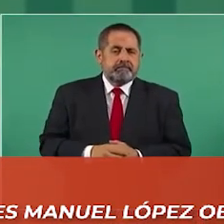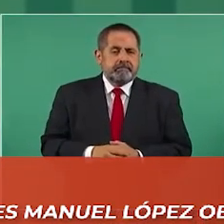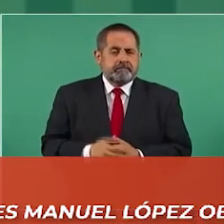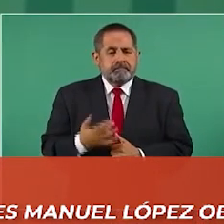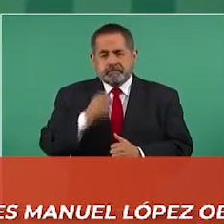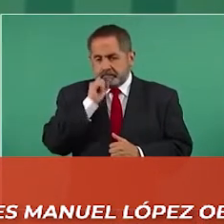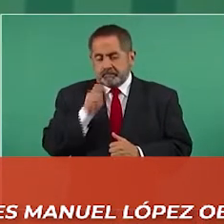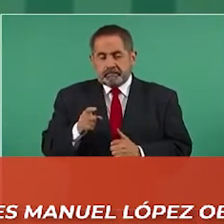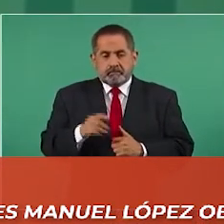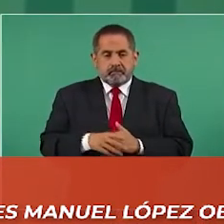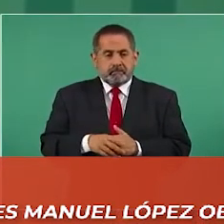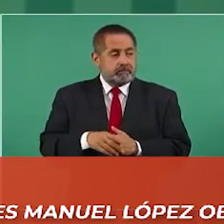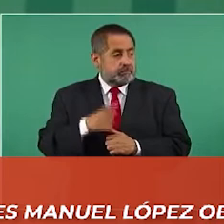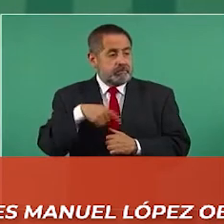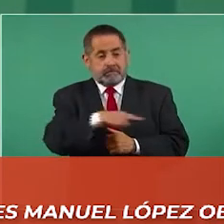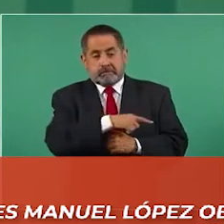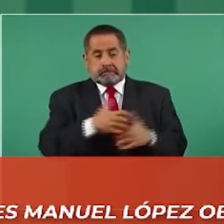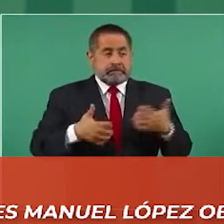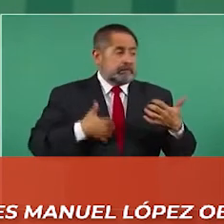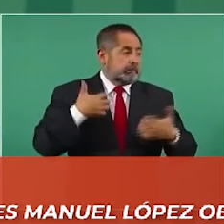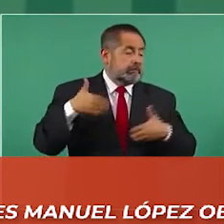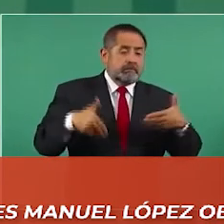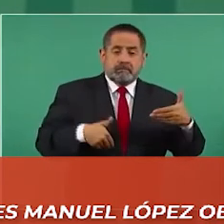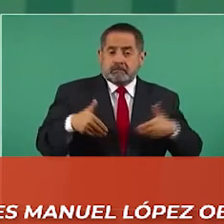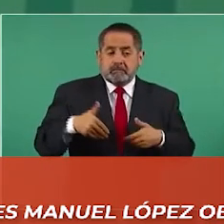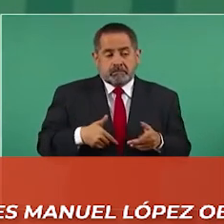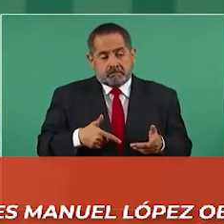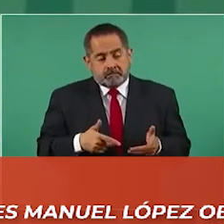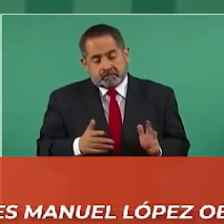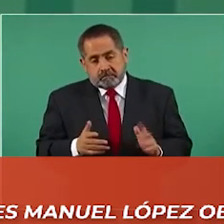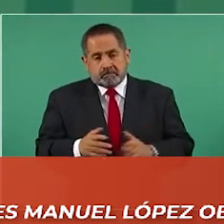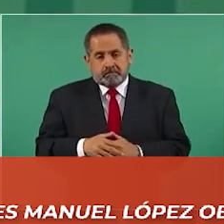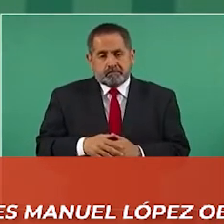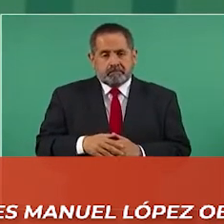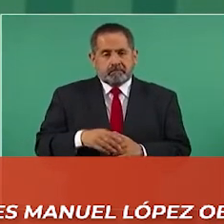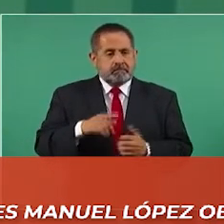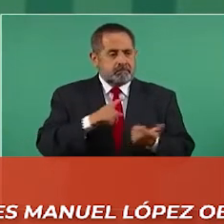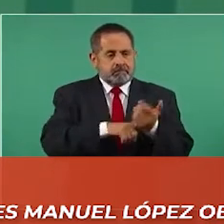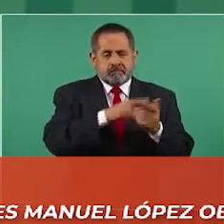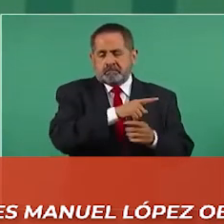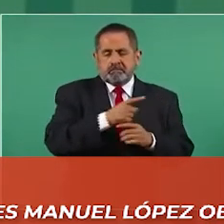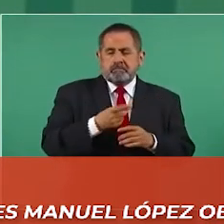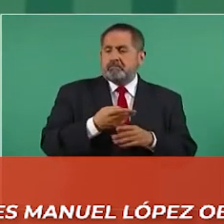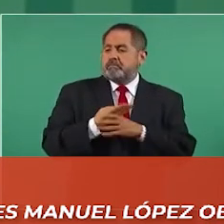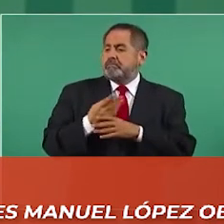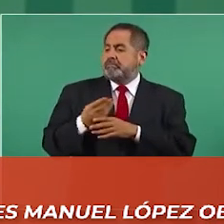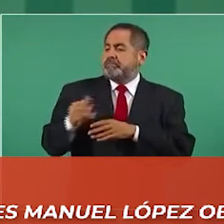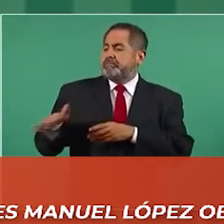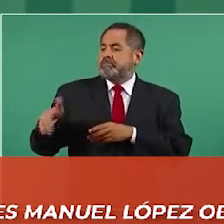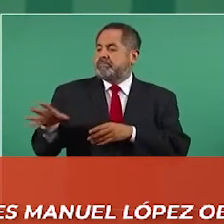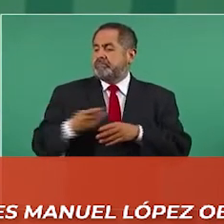y les molesta mucho porque son muy clasistas,